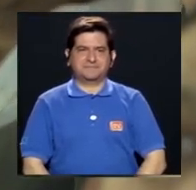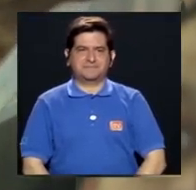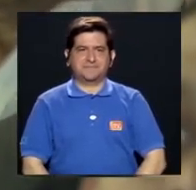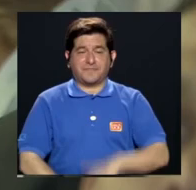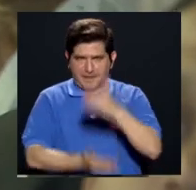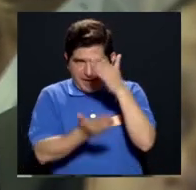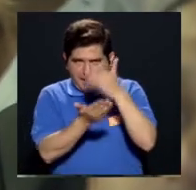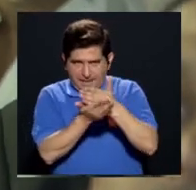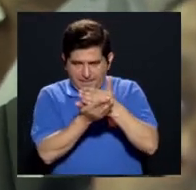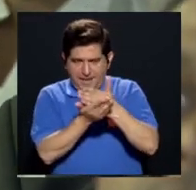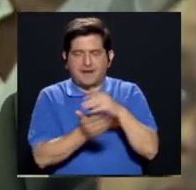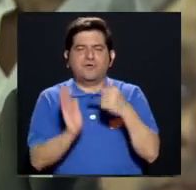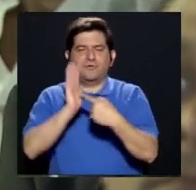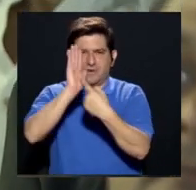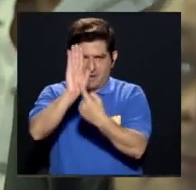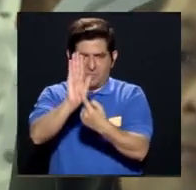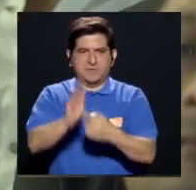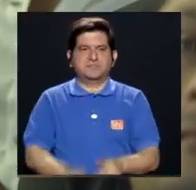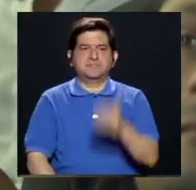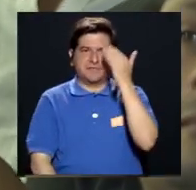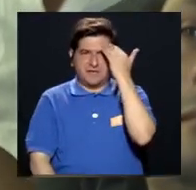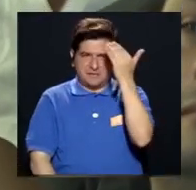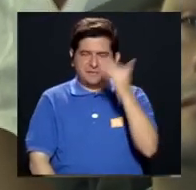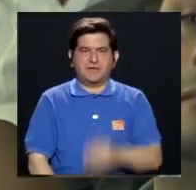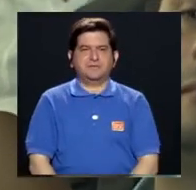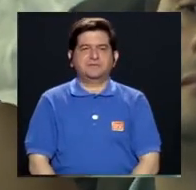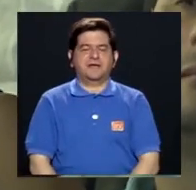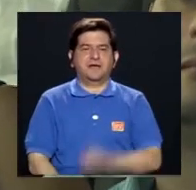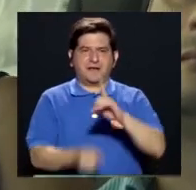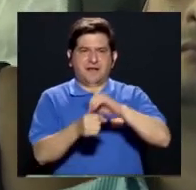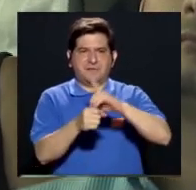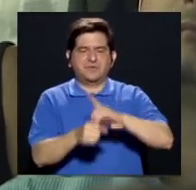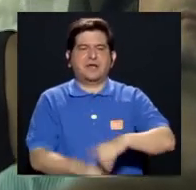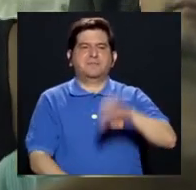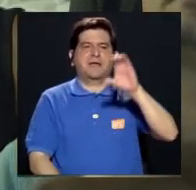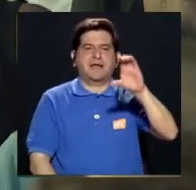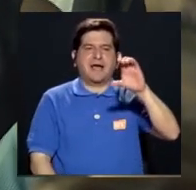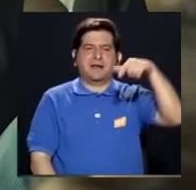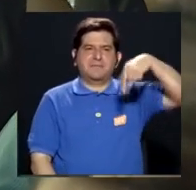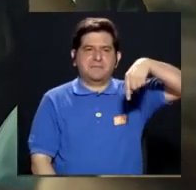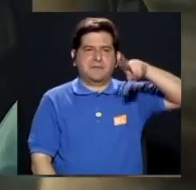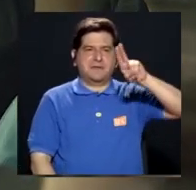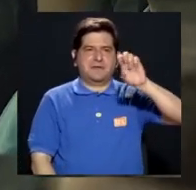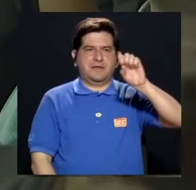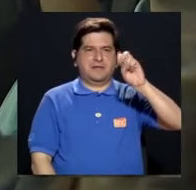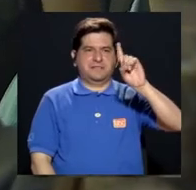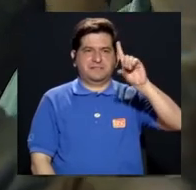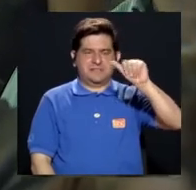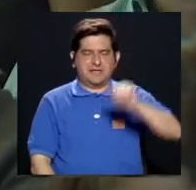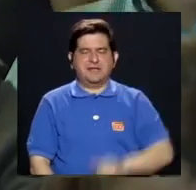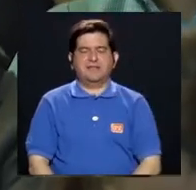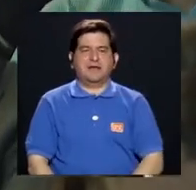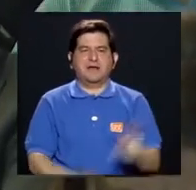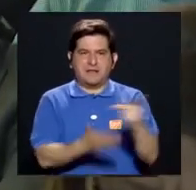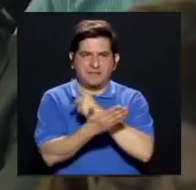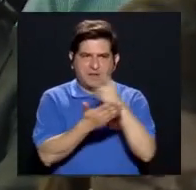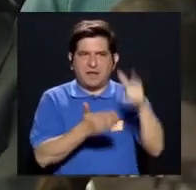Interrumpo muy brevemente esta presentación para saludar a la señora diputada Carmen Quesada, diputada por la provincia de